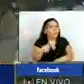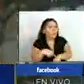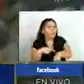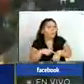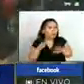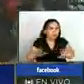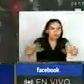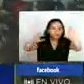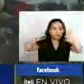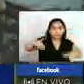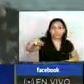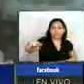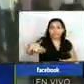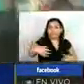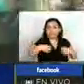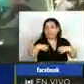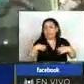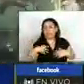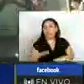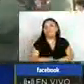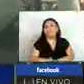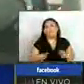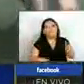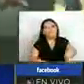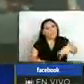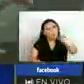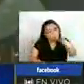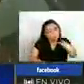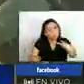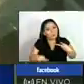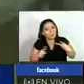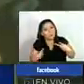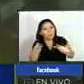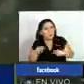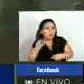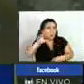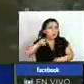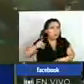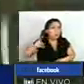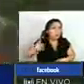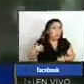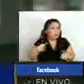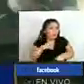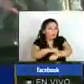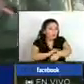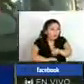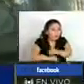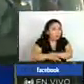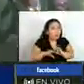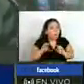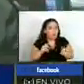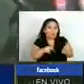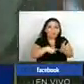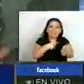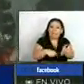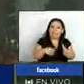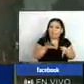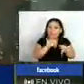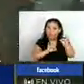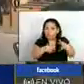pena máxima de cadena perpetua. Los más leves podrían enfrentar penas de prisión de hasta tres años, detenciones cortas o restricciones.